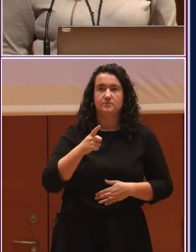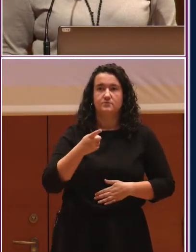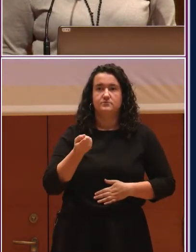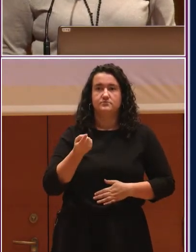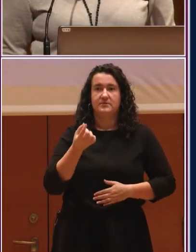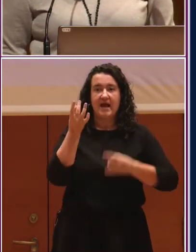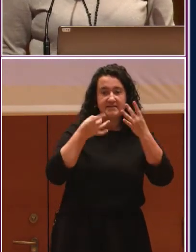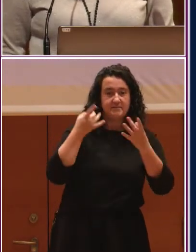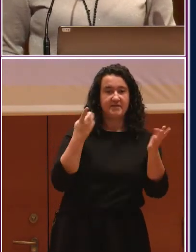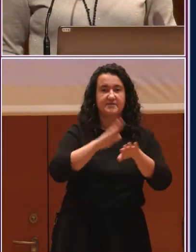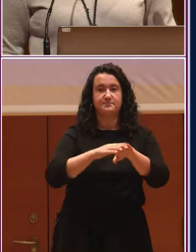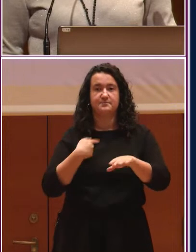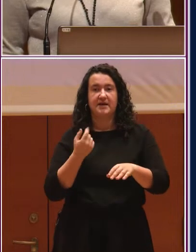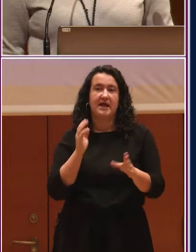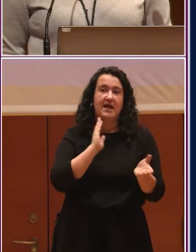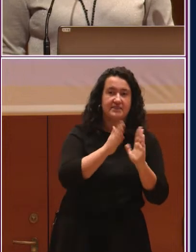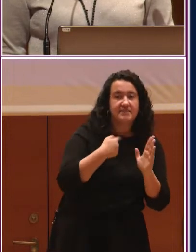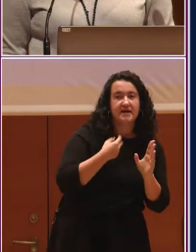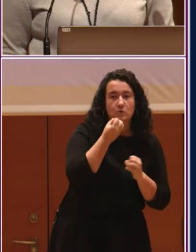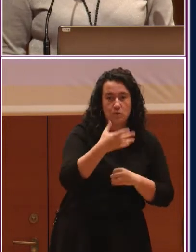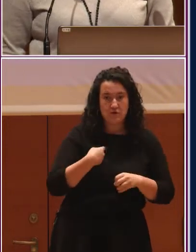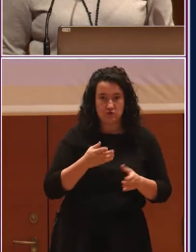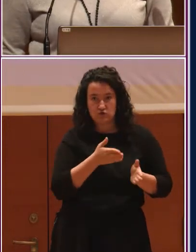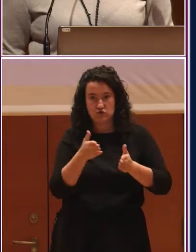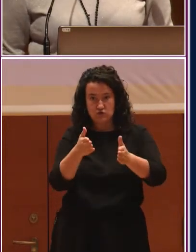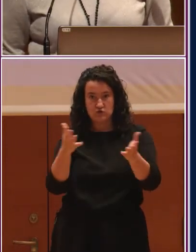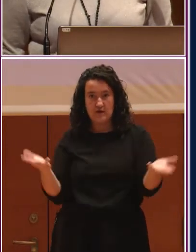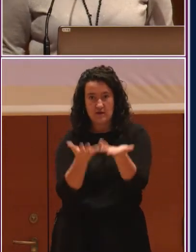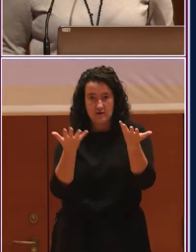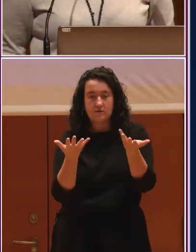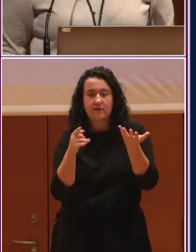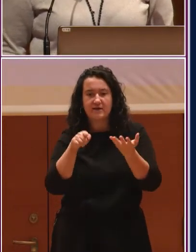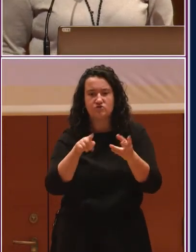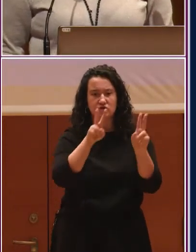mitos de la violencia contra la mujer